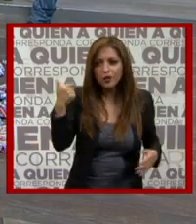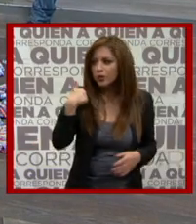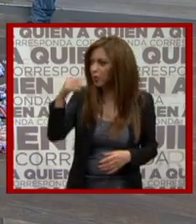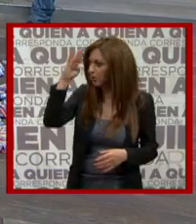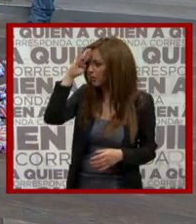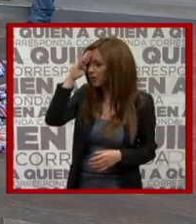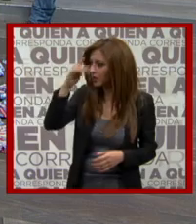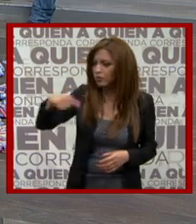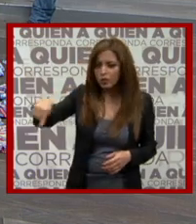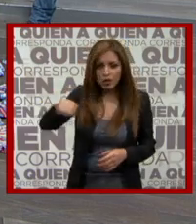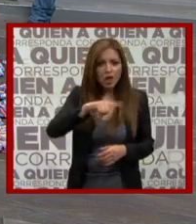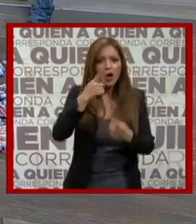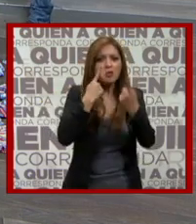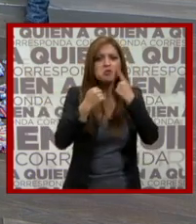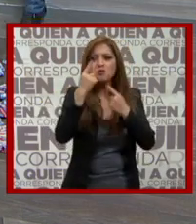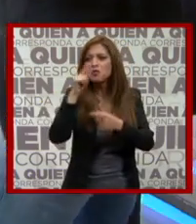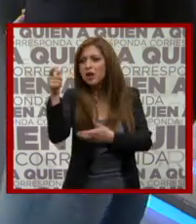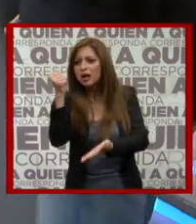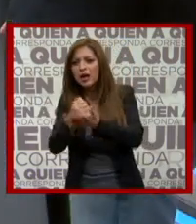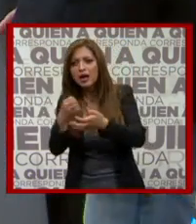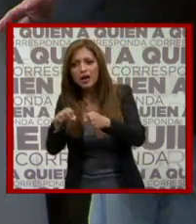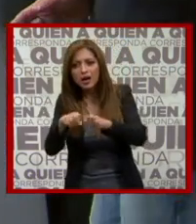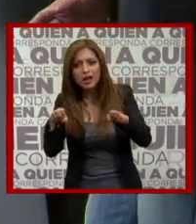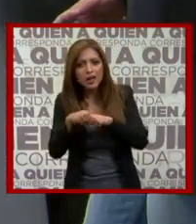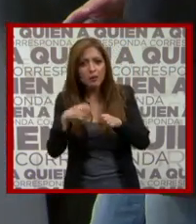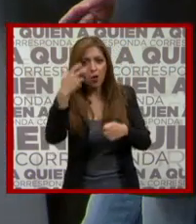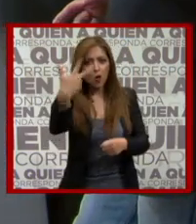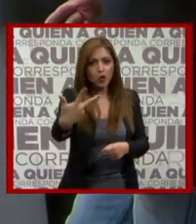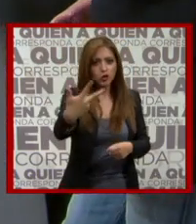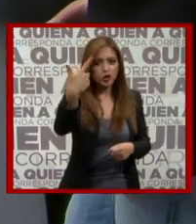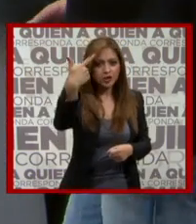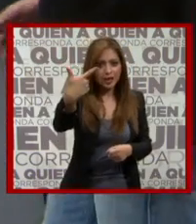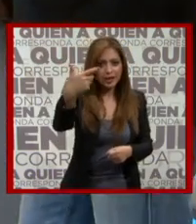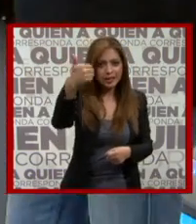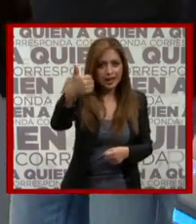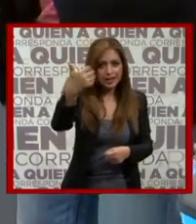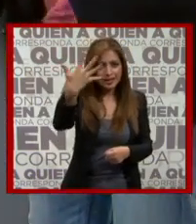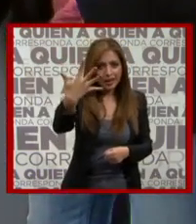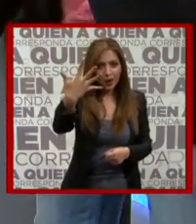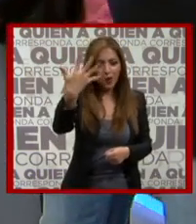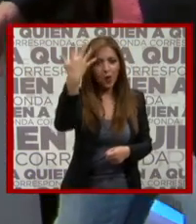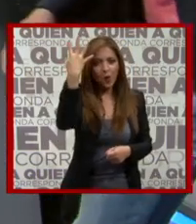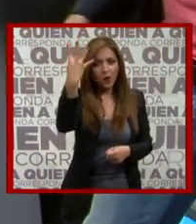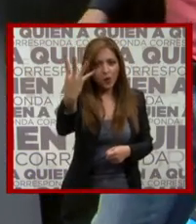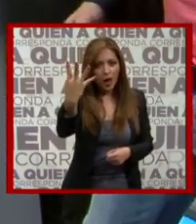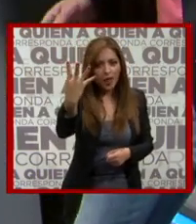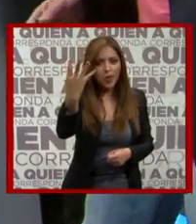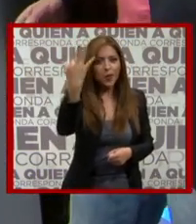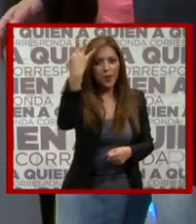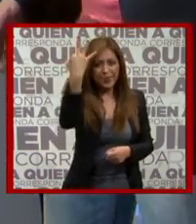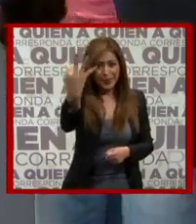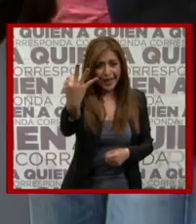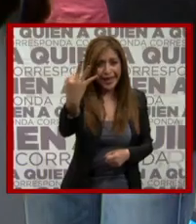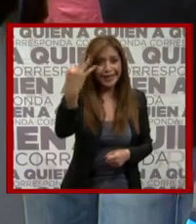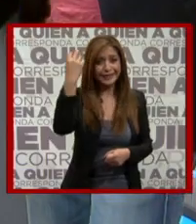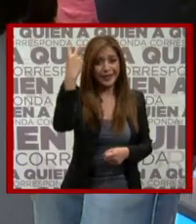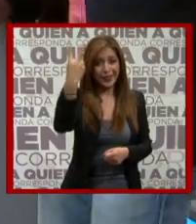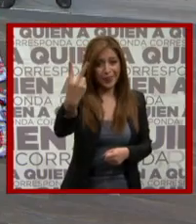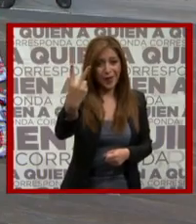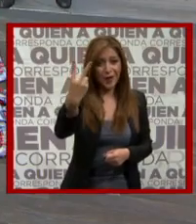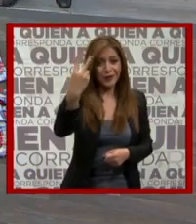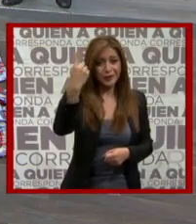mis muchachos eran como muchillones. Exageradas. Nos quedan 8 segundos. 7, 6, 5, 4,